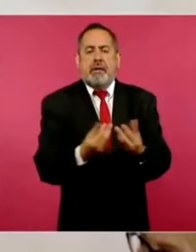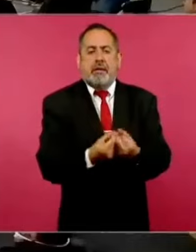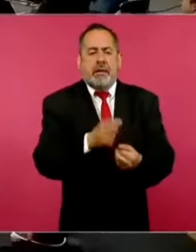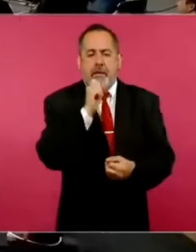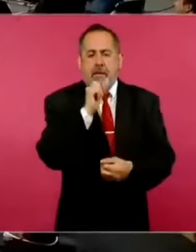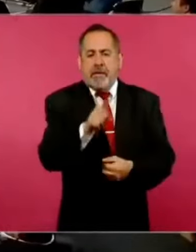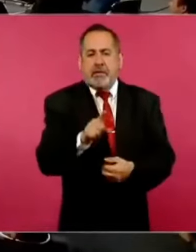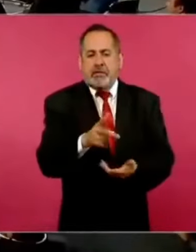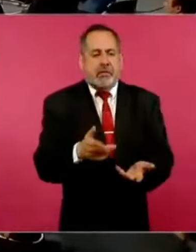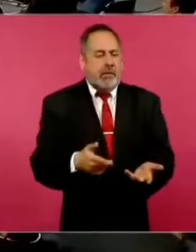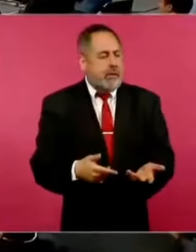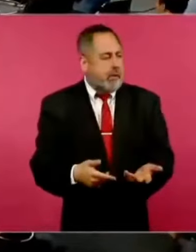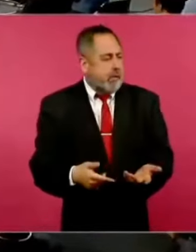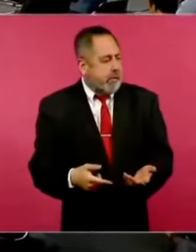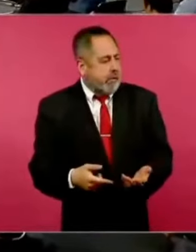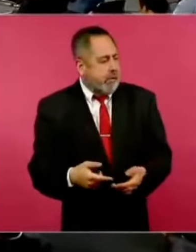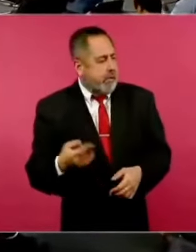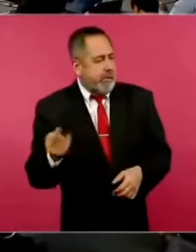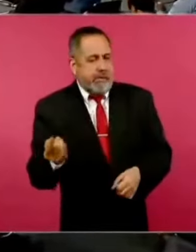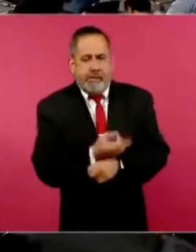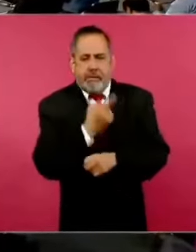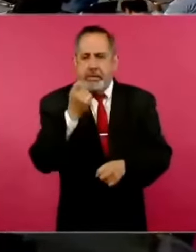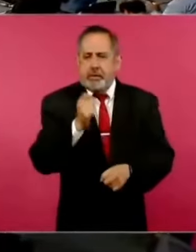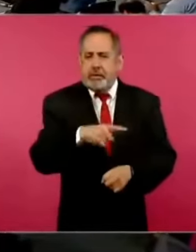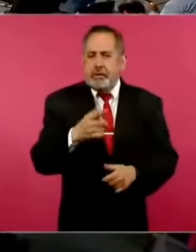de la delincuencia.